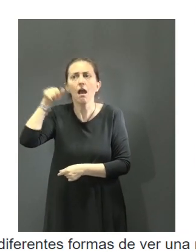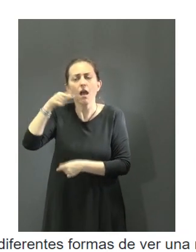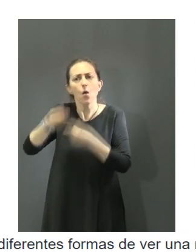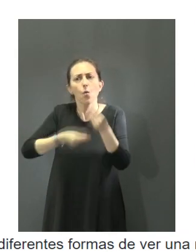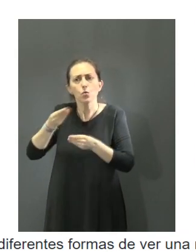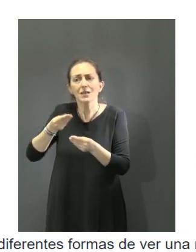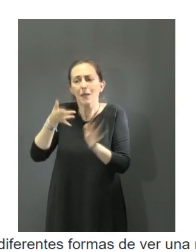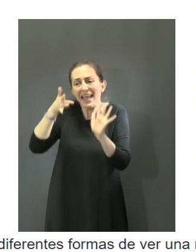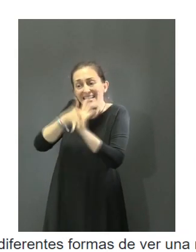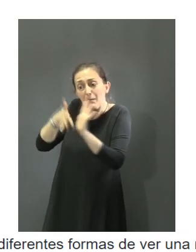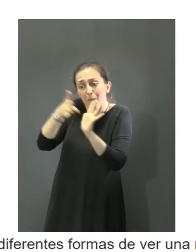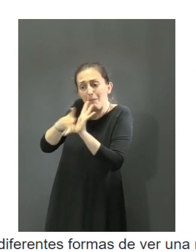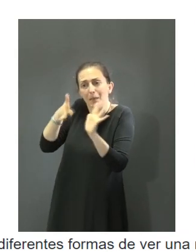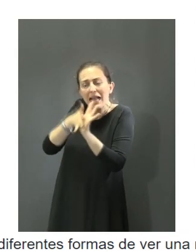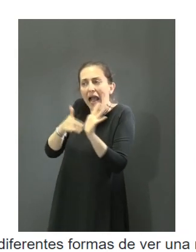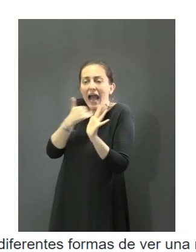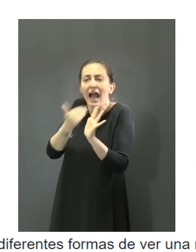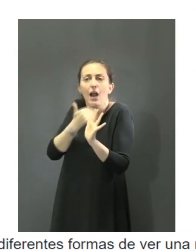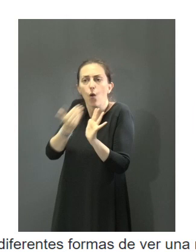intentan explicar